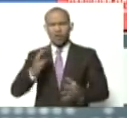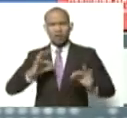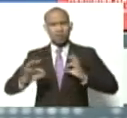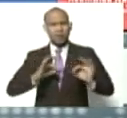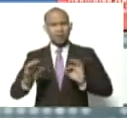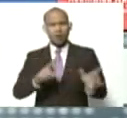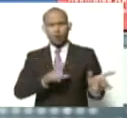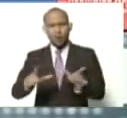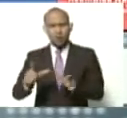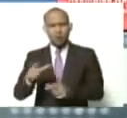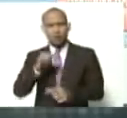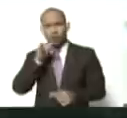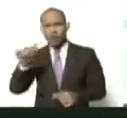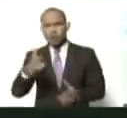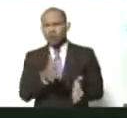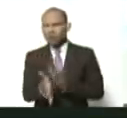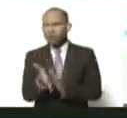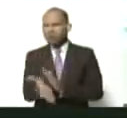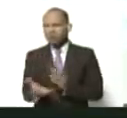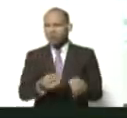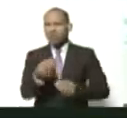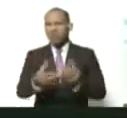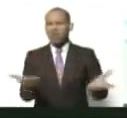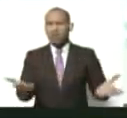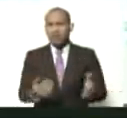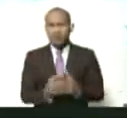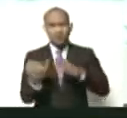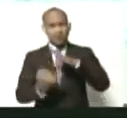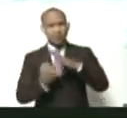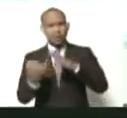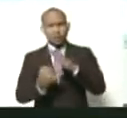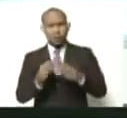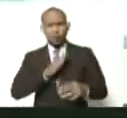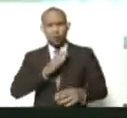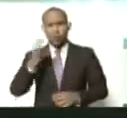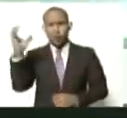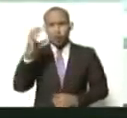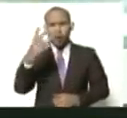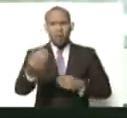denuncia? ¿Qué van a hacer con las instituciones colombianas?